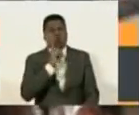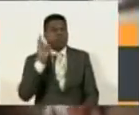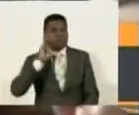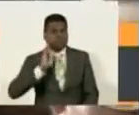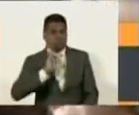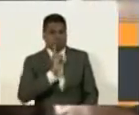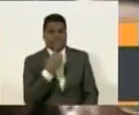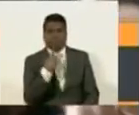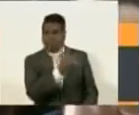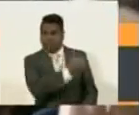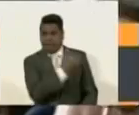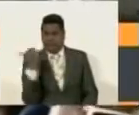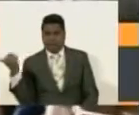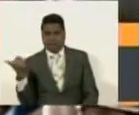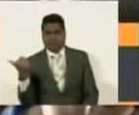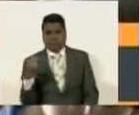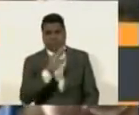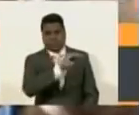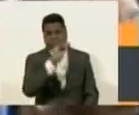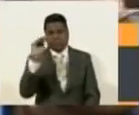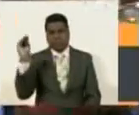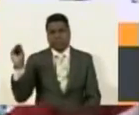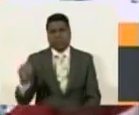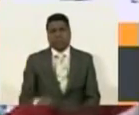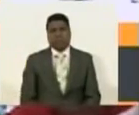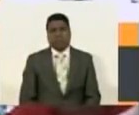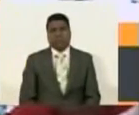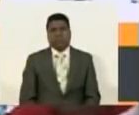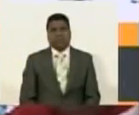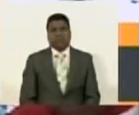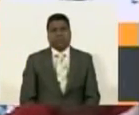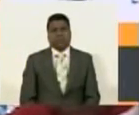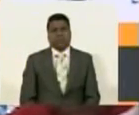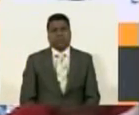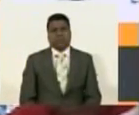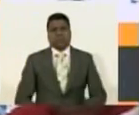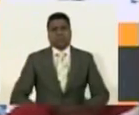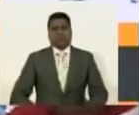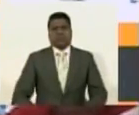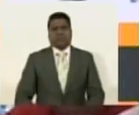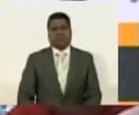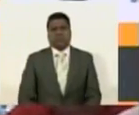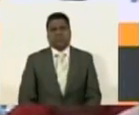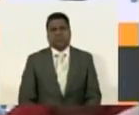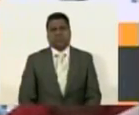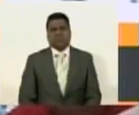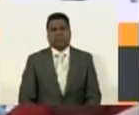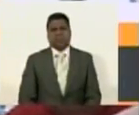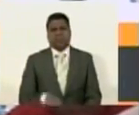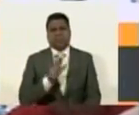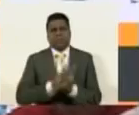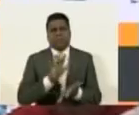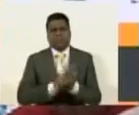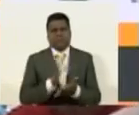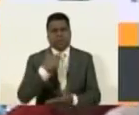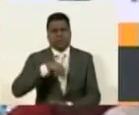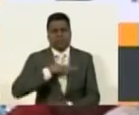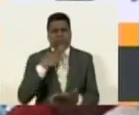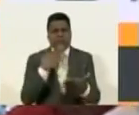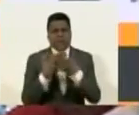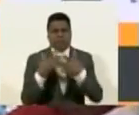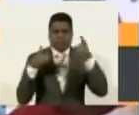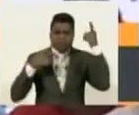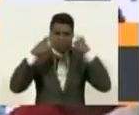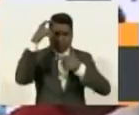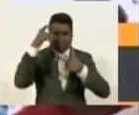Ellos han llevado a este pueblo al odio. Nosotros vamos ahí, tranquilos, en verdad. Y uno debe agradecerle al comandante Chávez